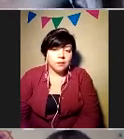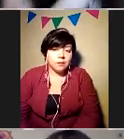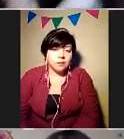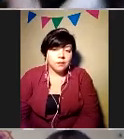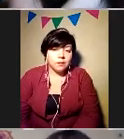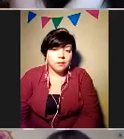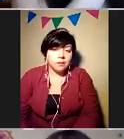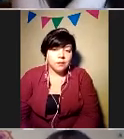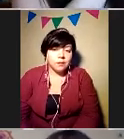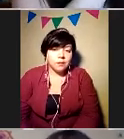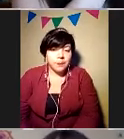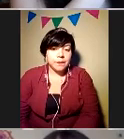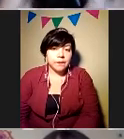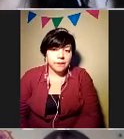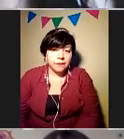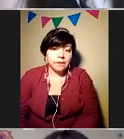final que